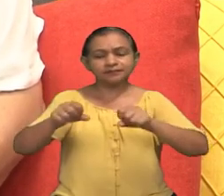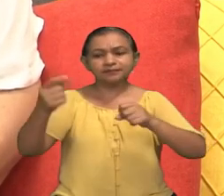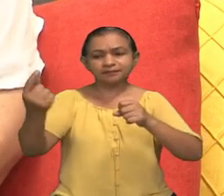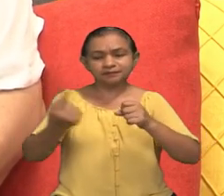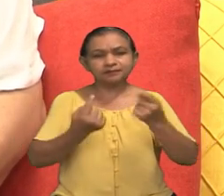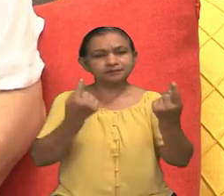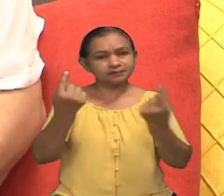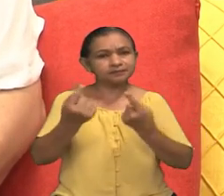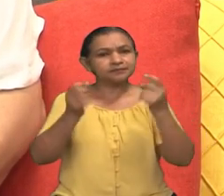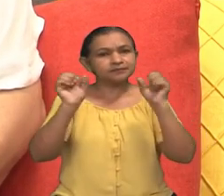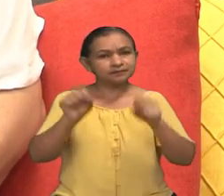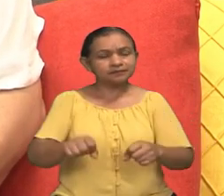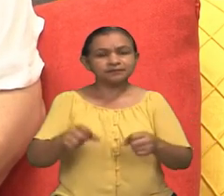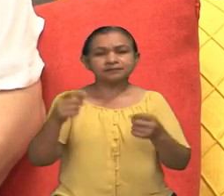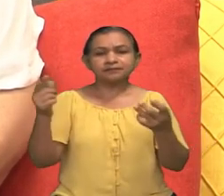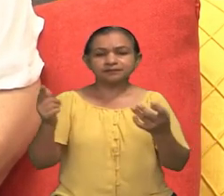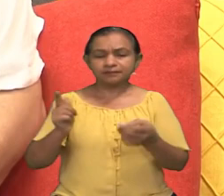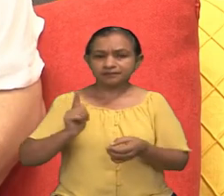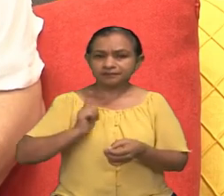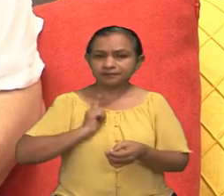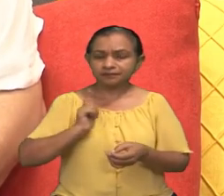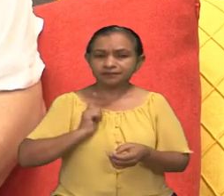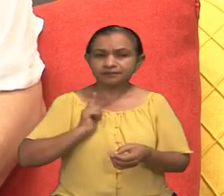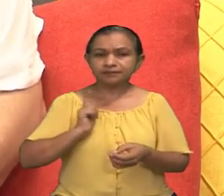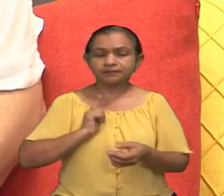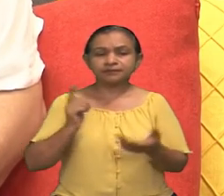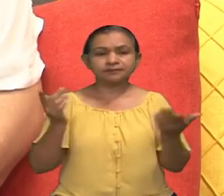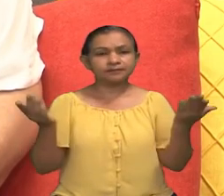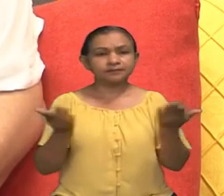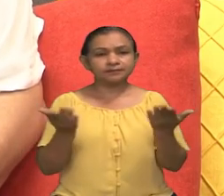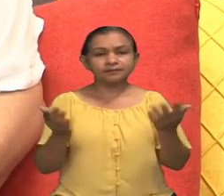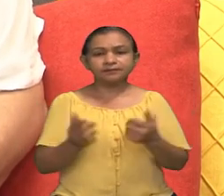ocupacionales. Y también contamos